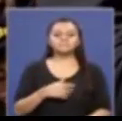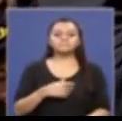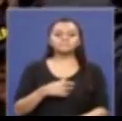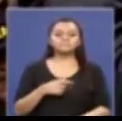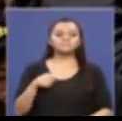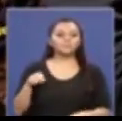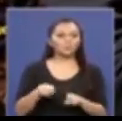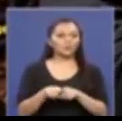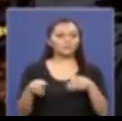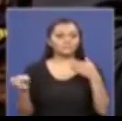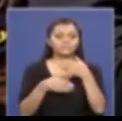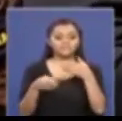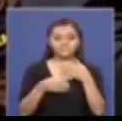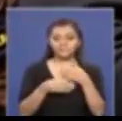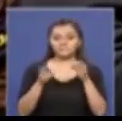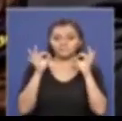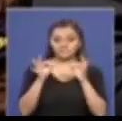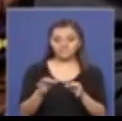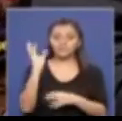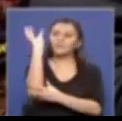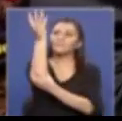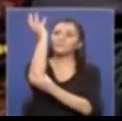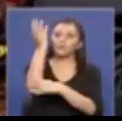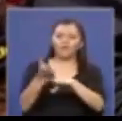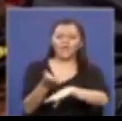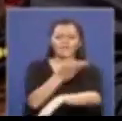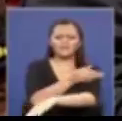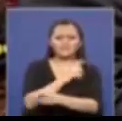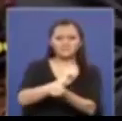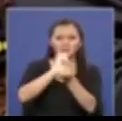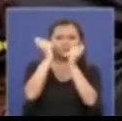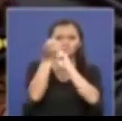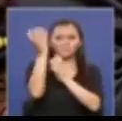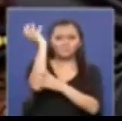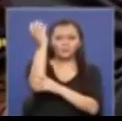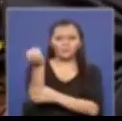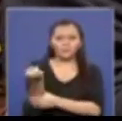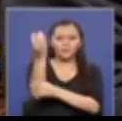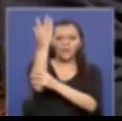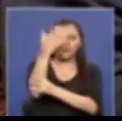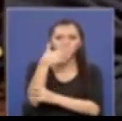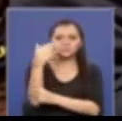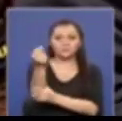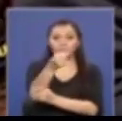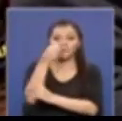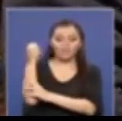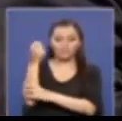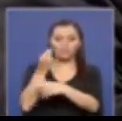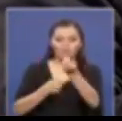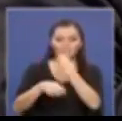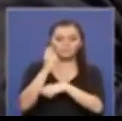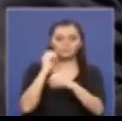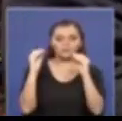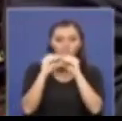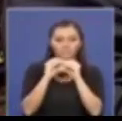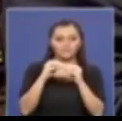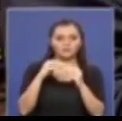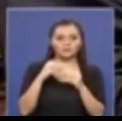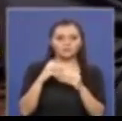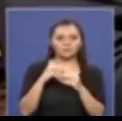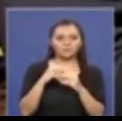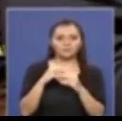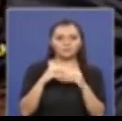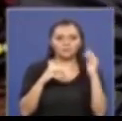cocción eficiente, como el cambio de los focos ahorradores, que lo hicimos en forma muy rápida, el tema de las refrigeradoras, la reducción de las pérdidas, que lo vamos a